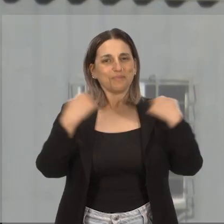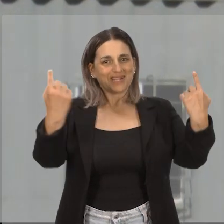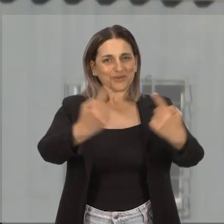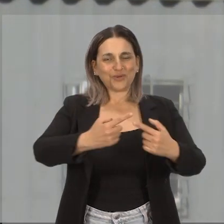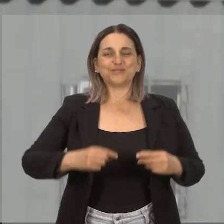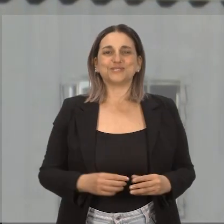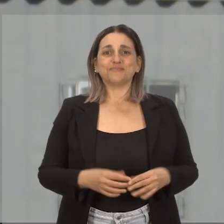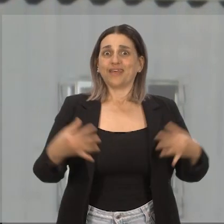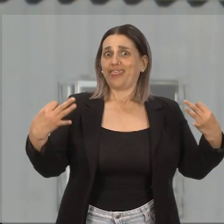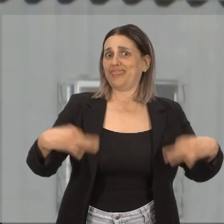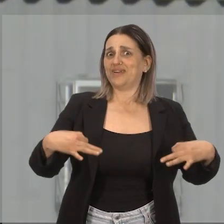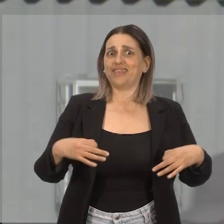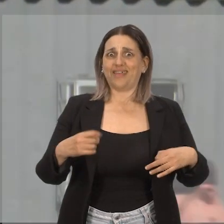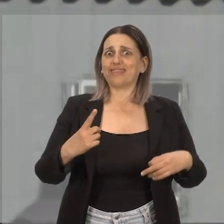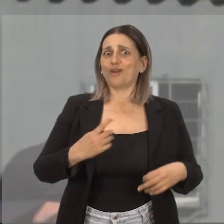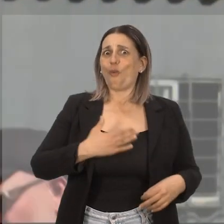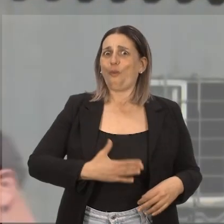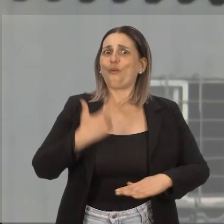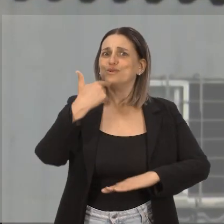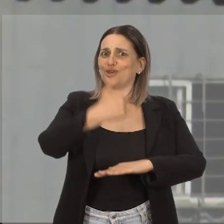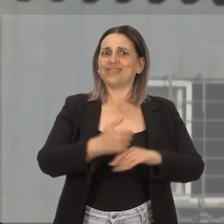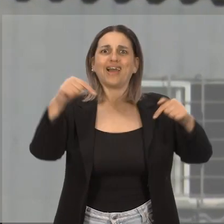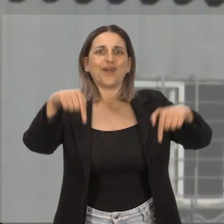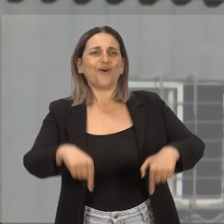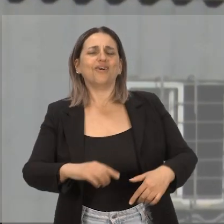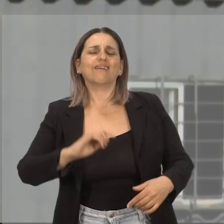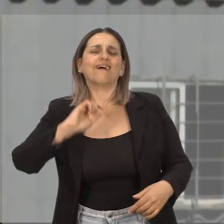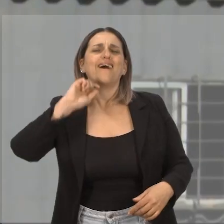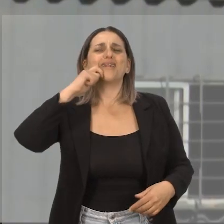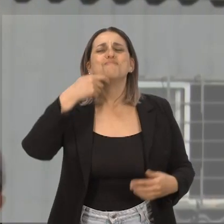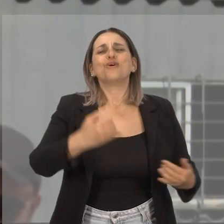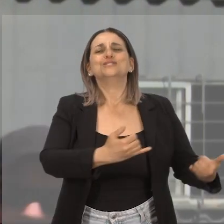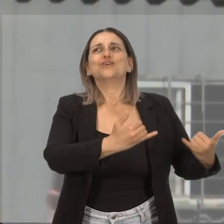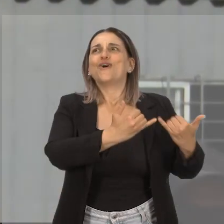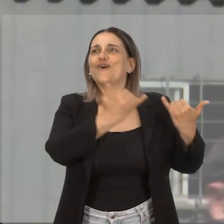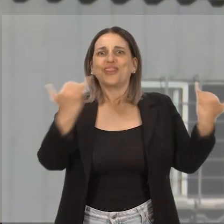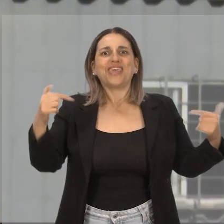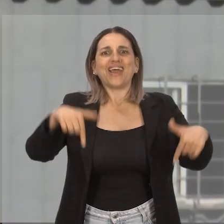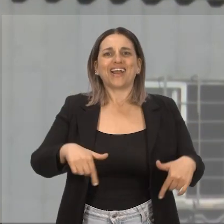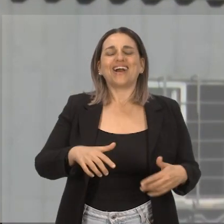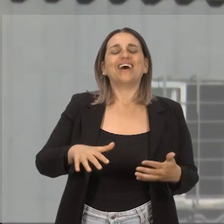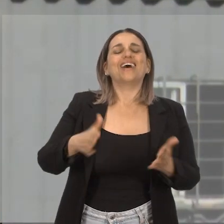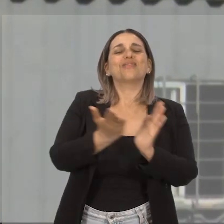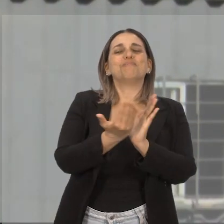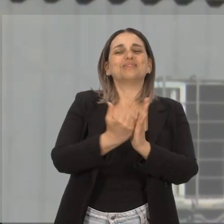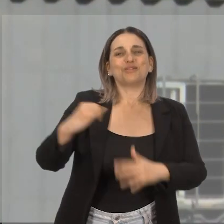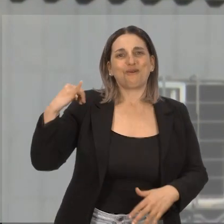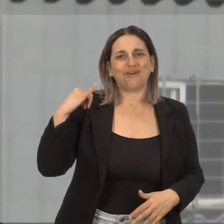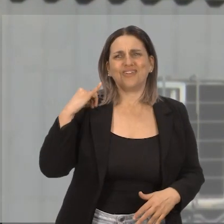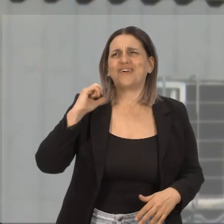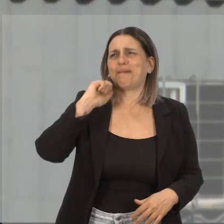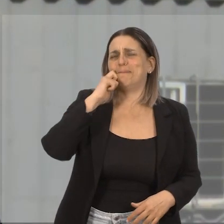Bueno, buenas tardes para todos. La verdad que es un gusto estar en este divino día acá en el departamento de